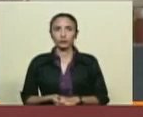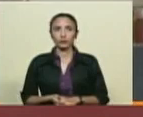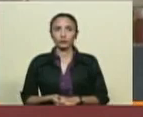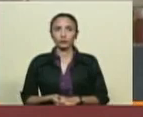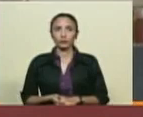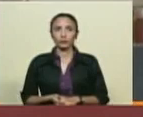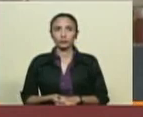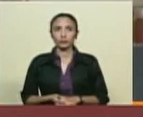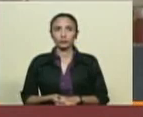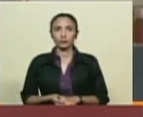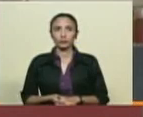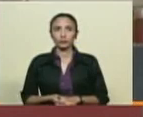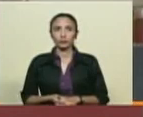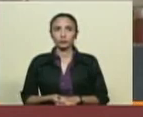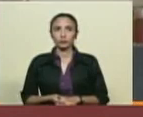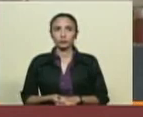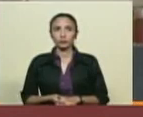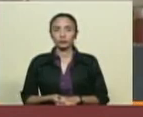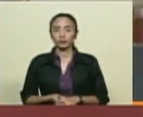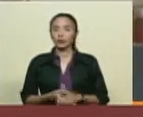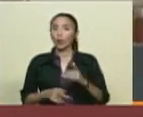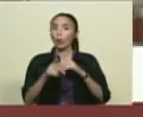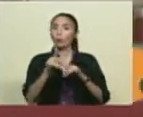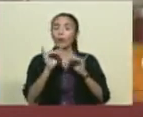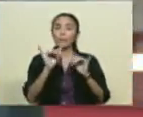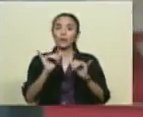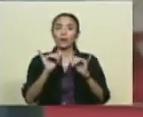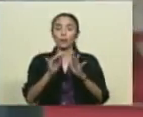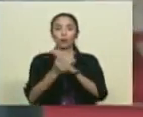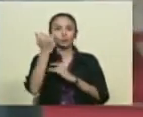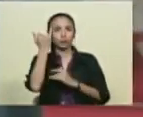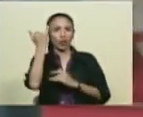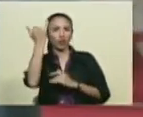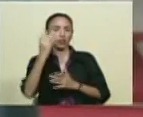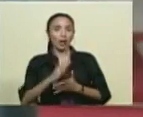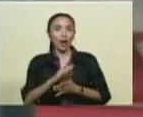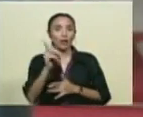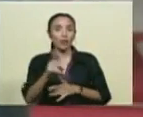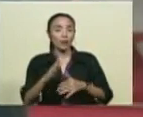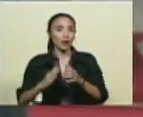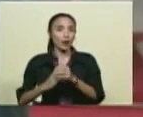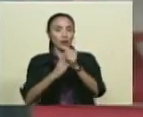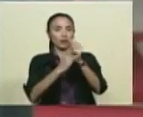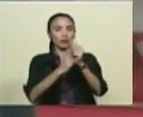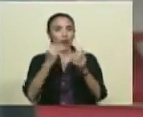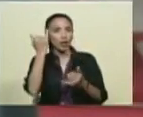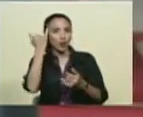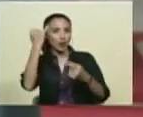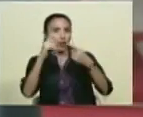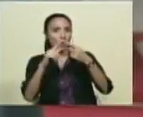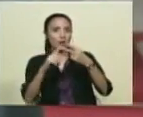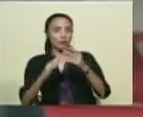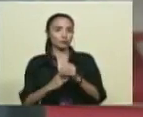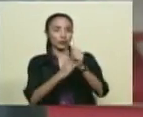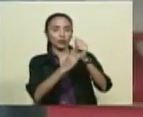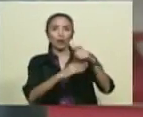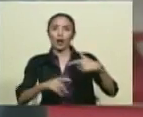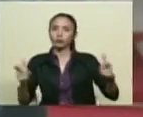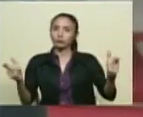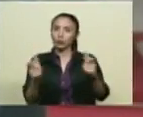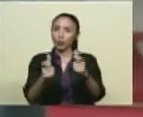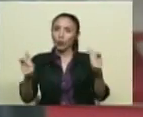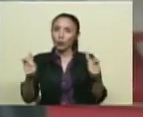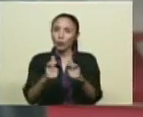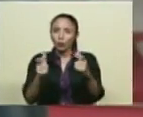with non-OPEC producing countries. Usted tomó la iniciativa y el liderazgo de reunirse con todos los jefes de Estado,